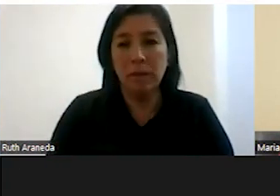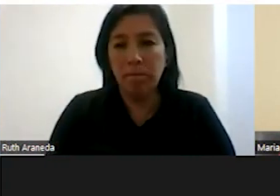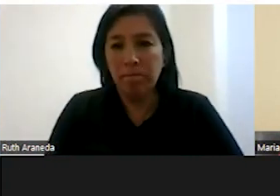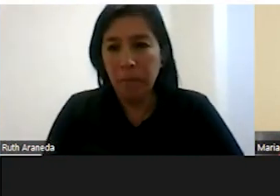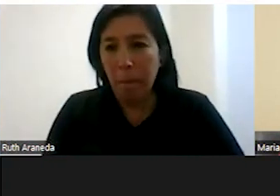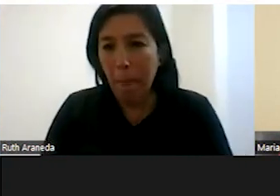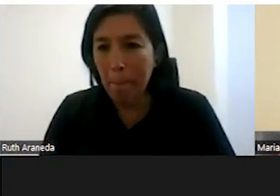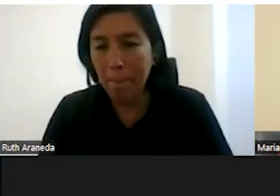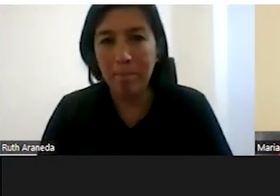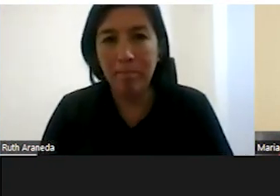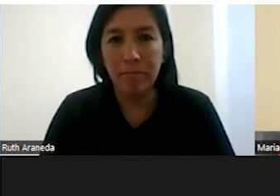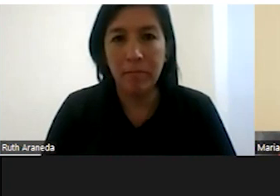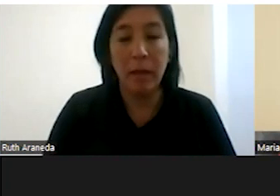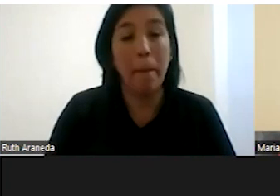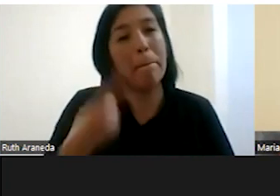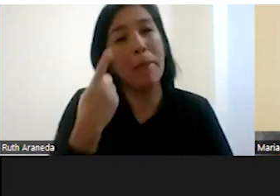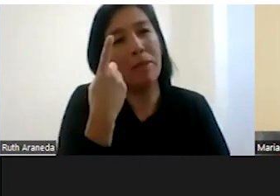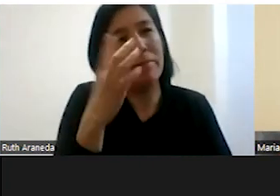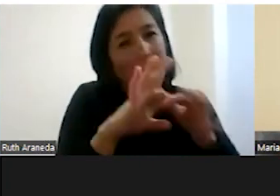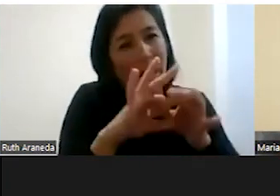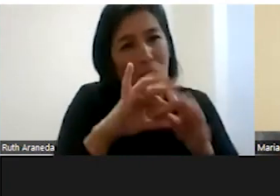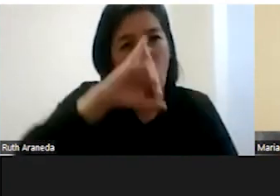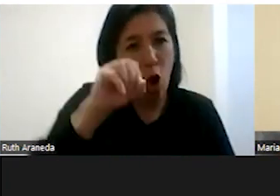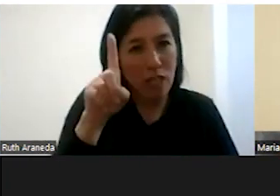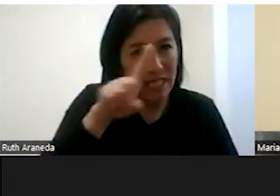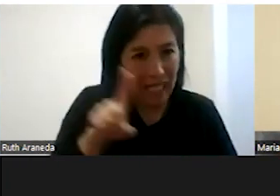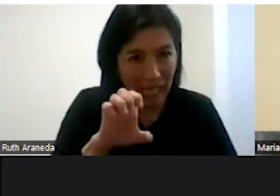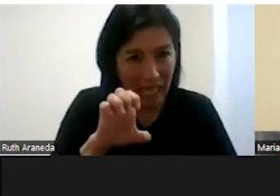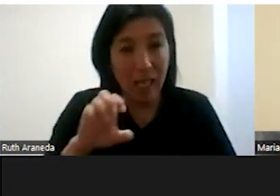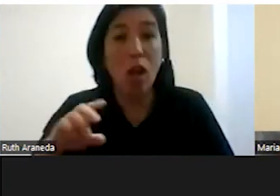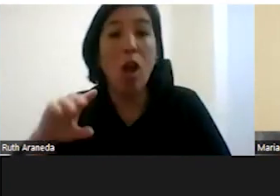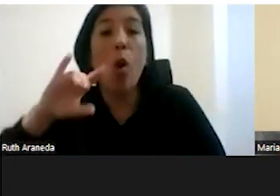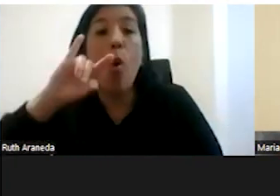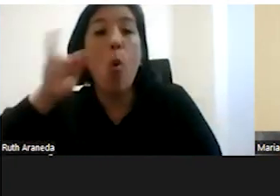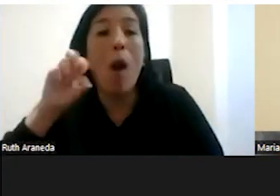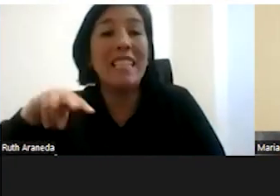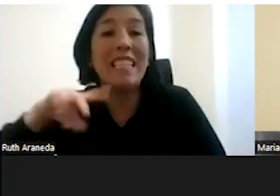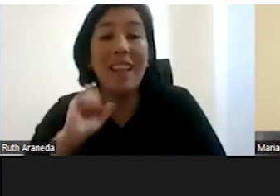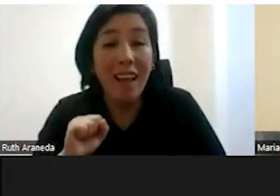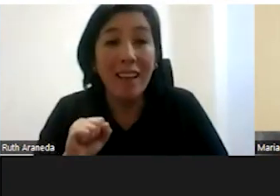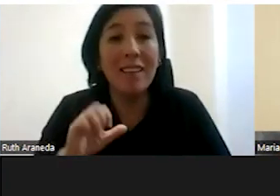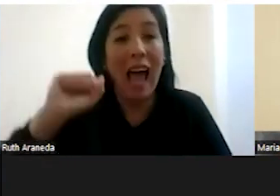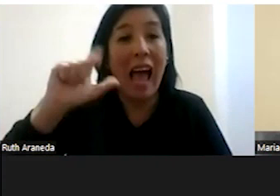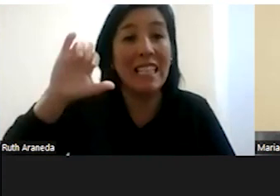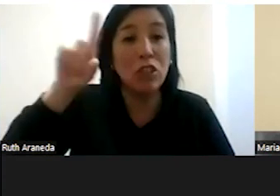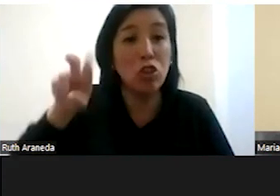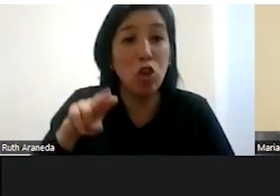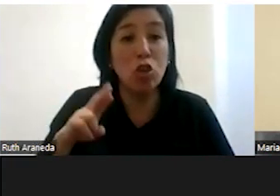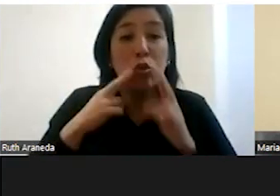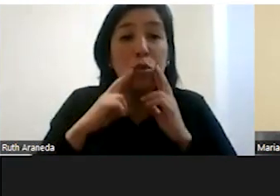Ivonne, sí. Bueno, sí, bueno, primero agradecerle a José Miguel, a Juanita, a Ruth, a ti, Alison, por esta increíble